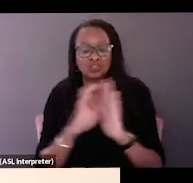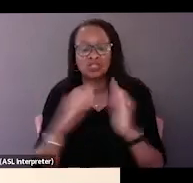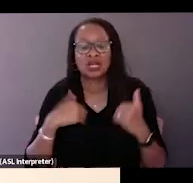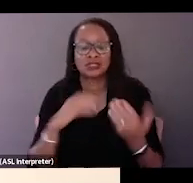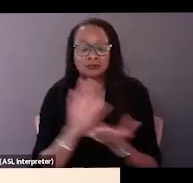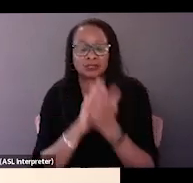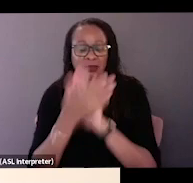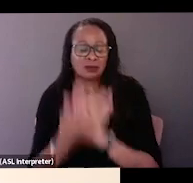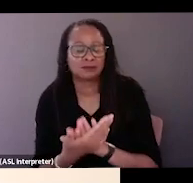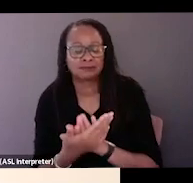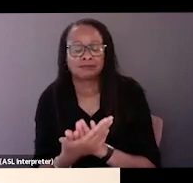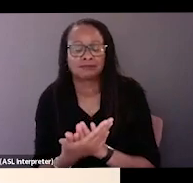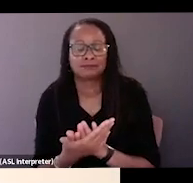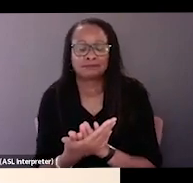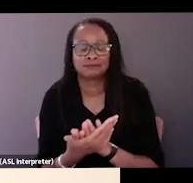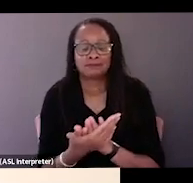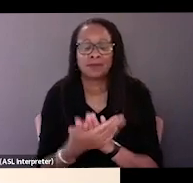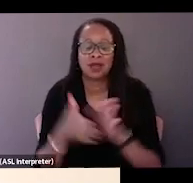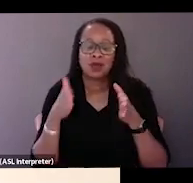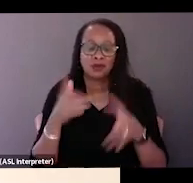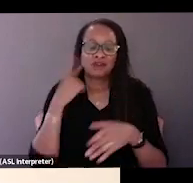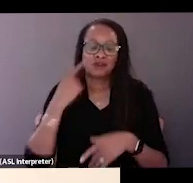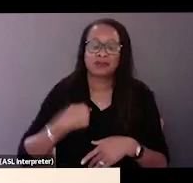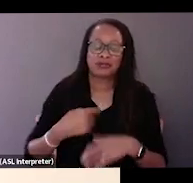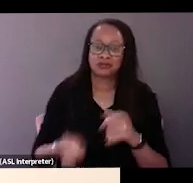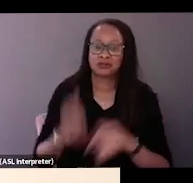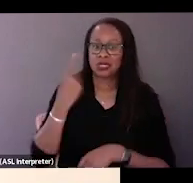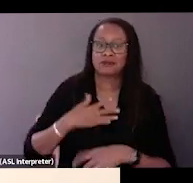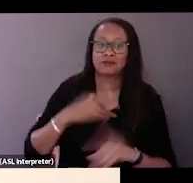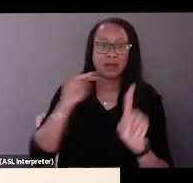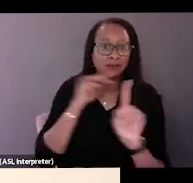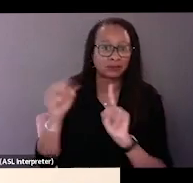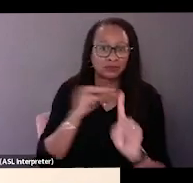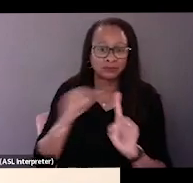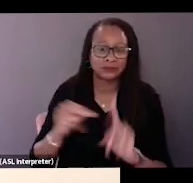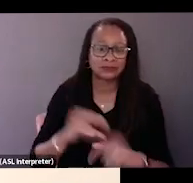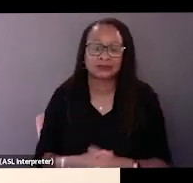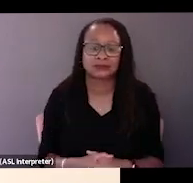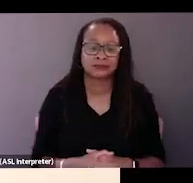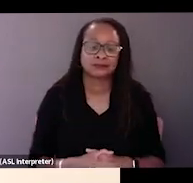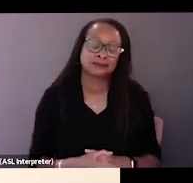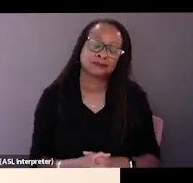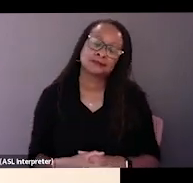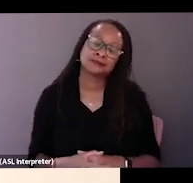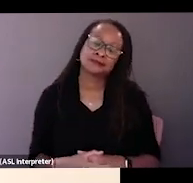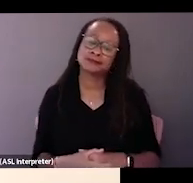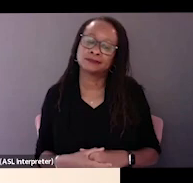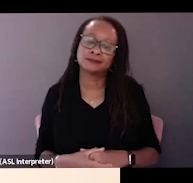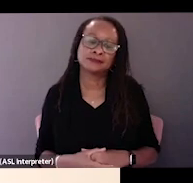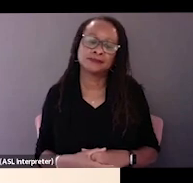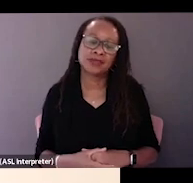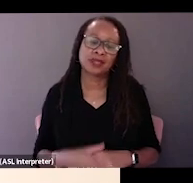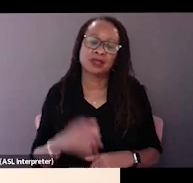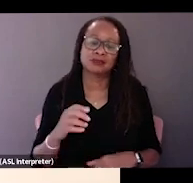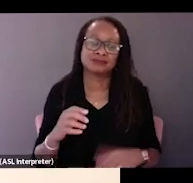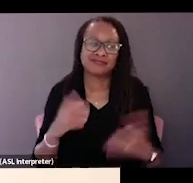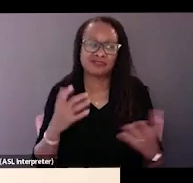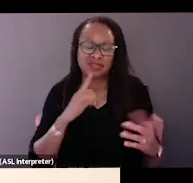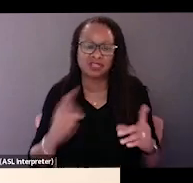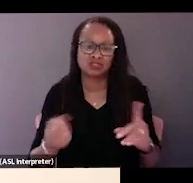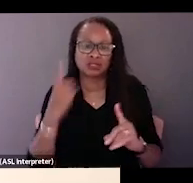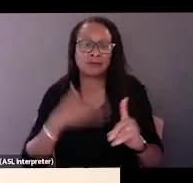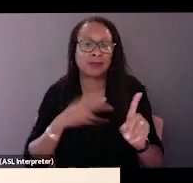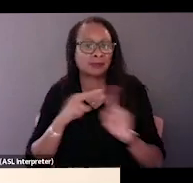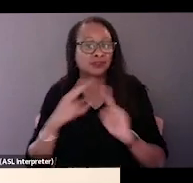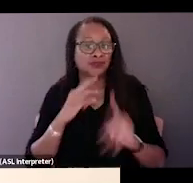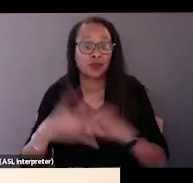forma de entenderme, de entender mi percepción del mundo y también de entender